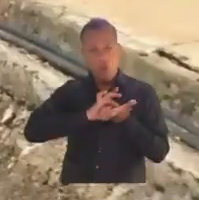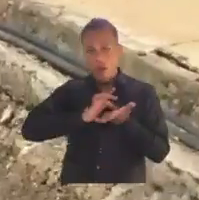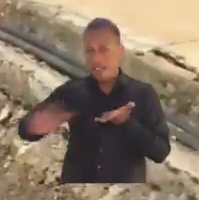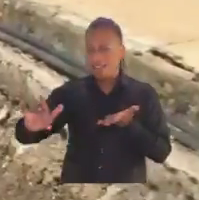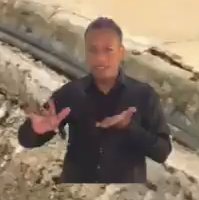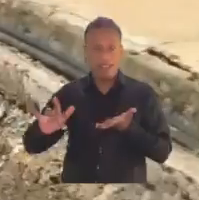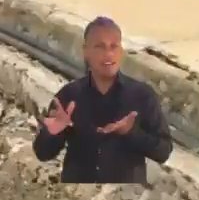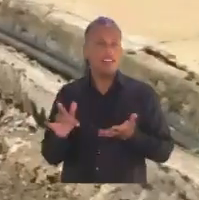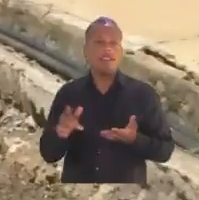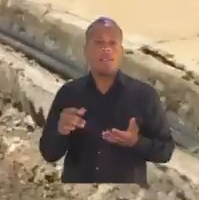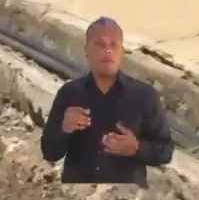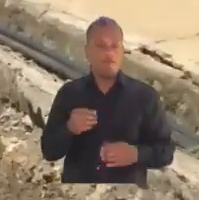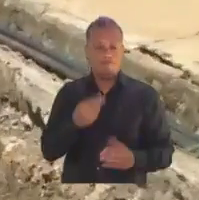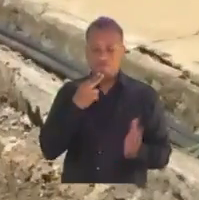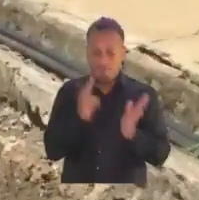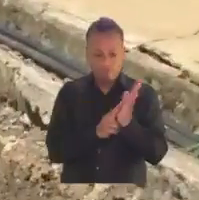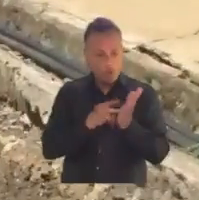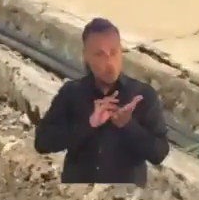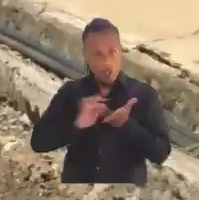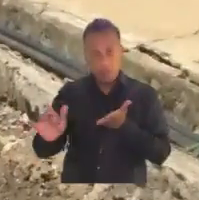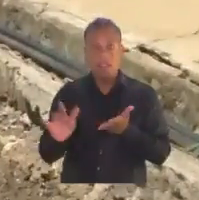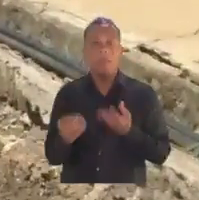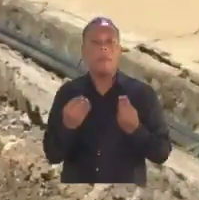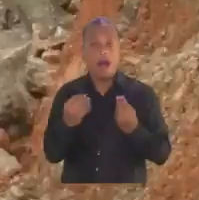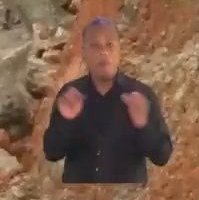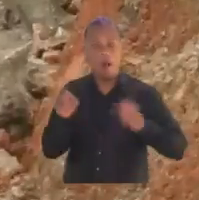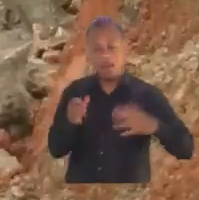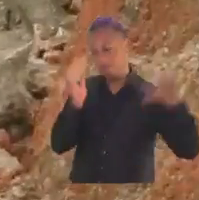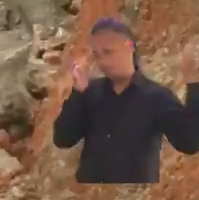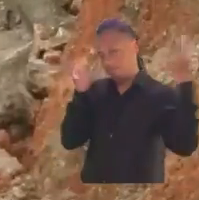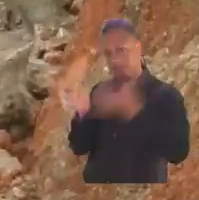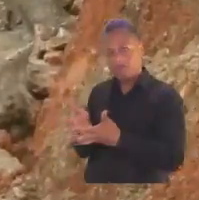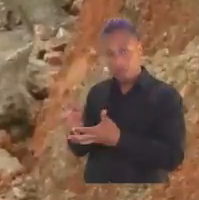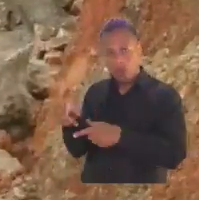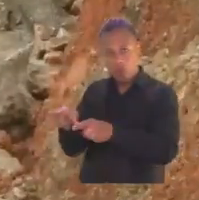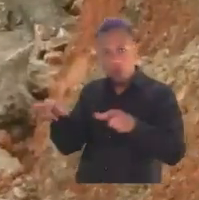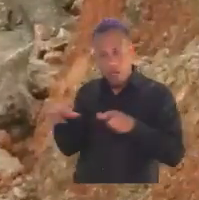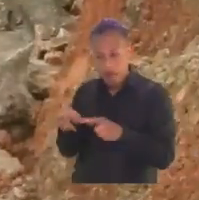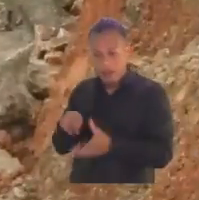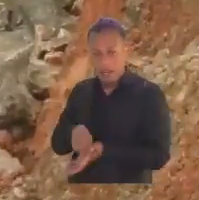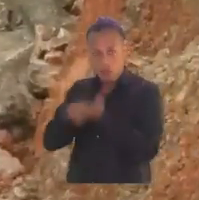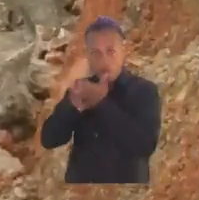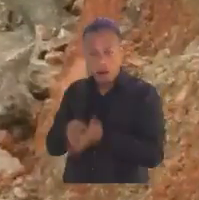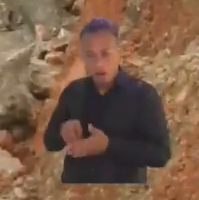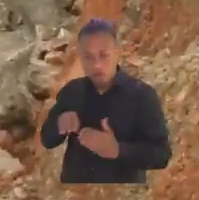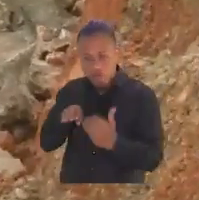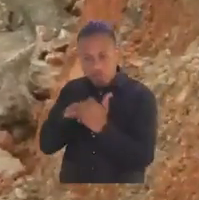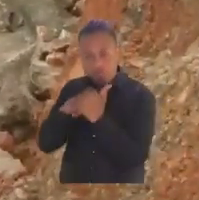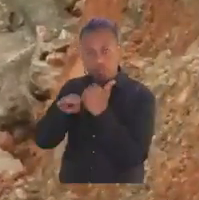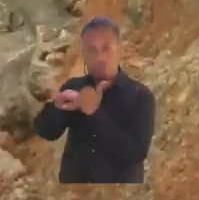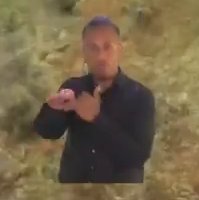para poder atender mitigar e intervenir ese punto y recuperar la banca